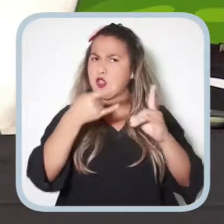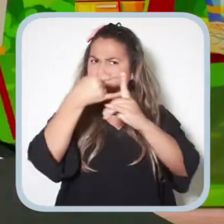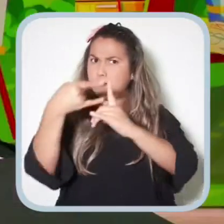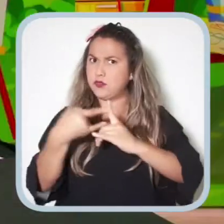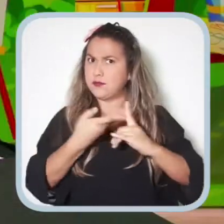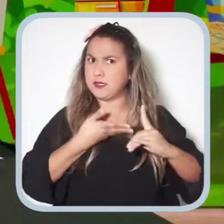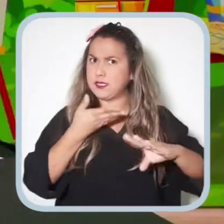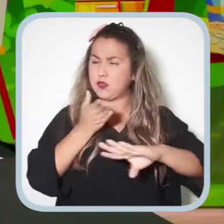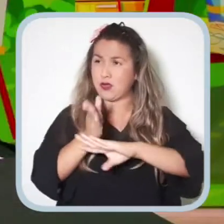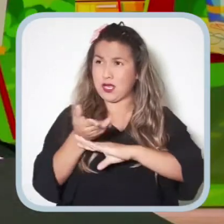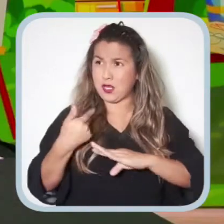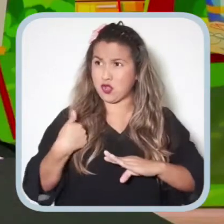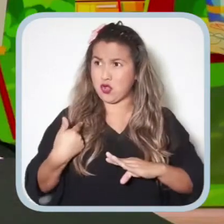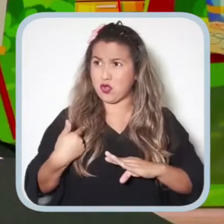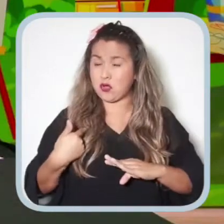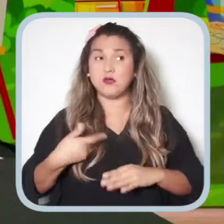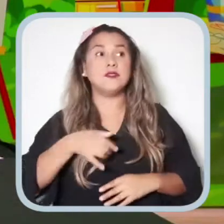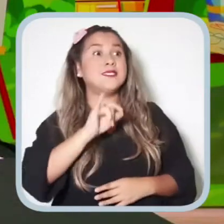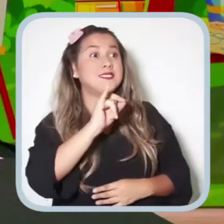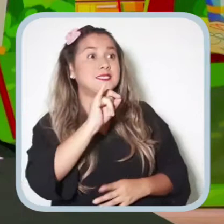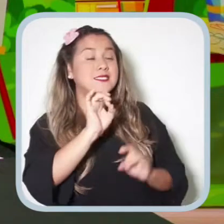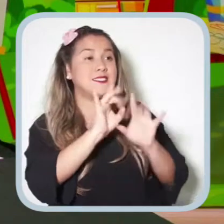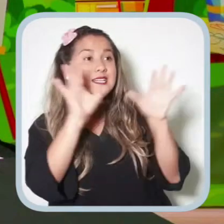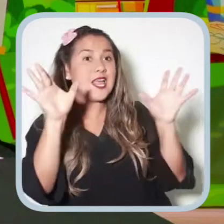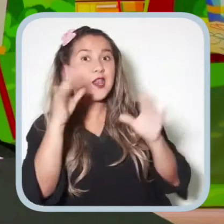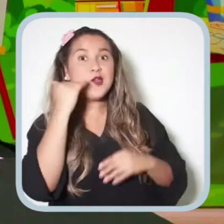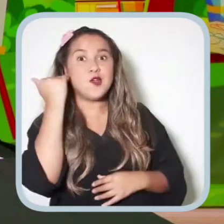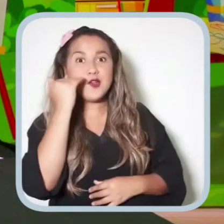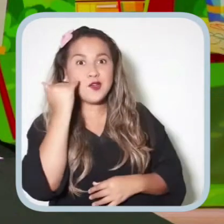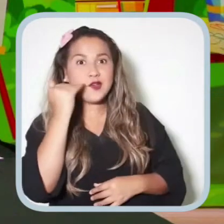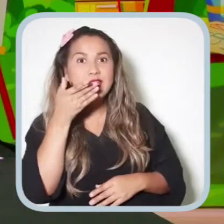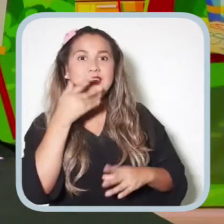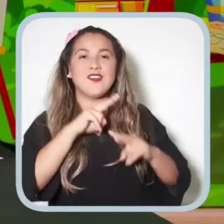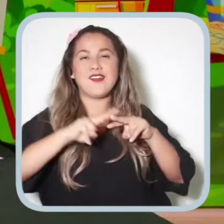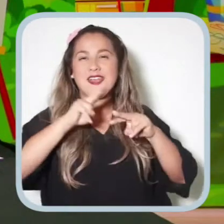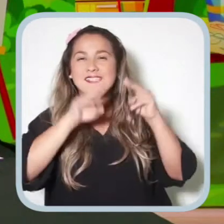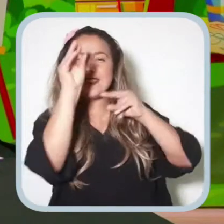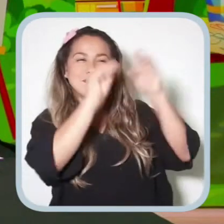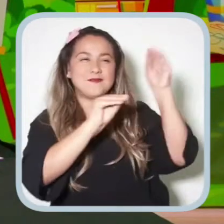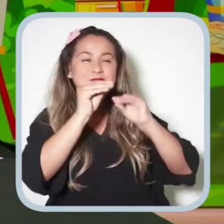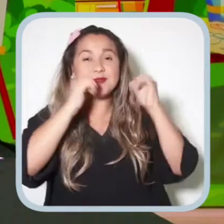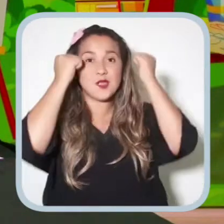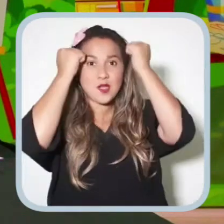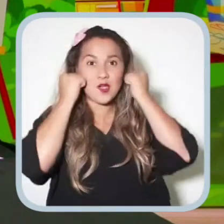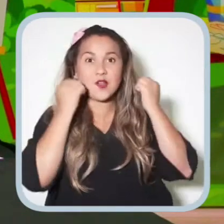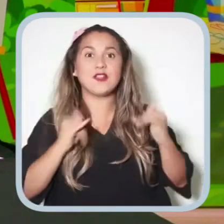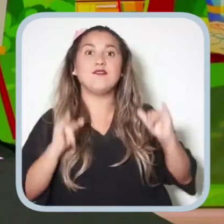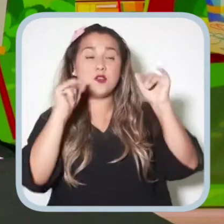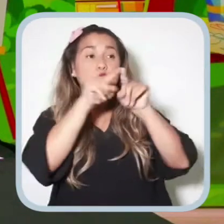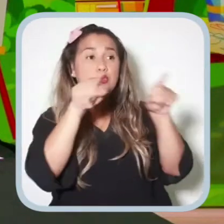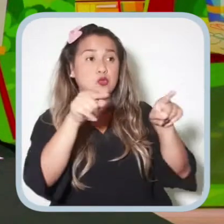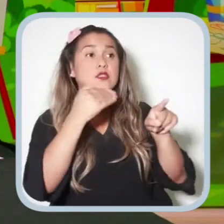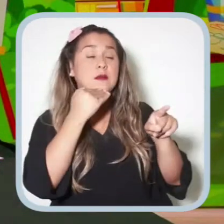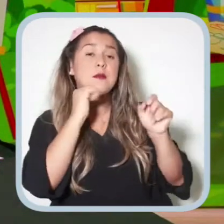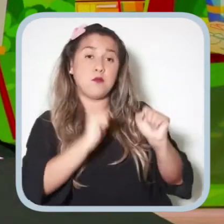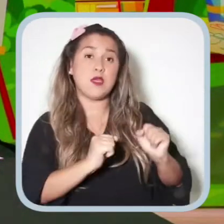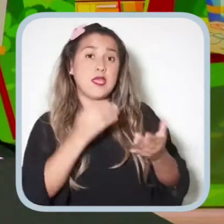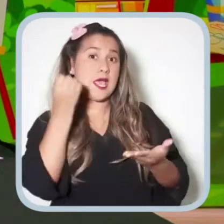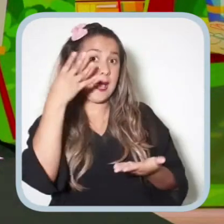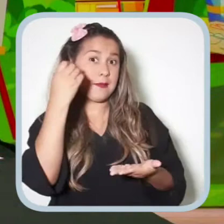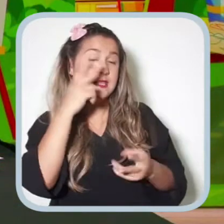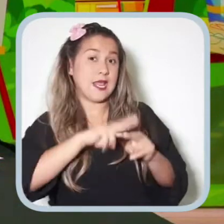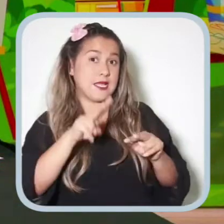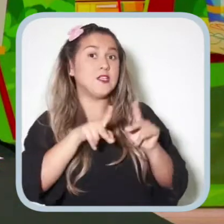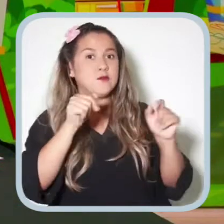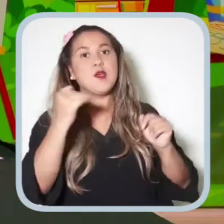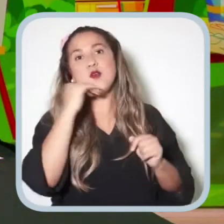yo. Pues claro, los niños y niñas van a fabricar un gorro divertido y usted también puede aprender a fabricarlo y puede